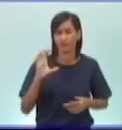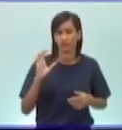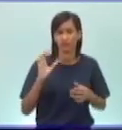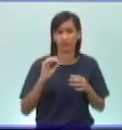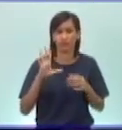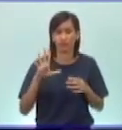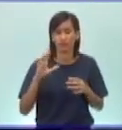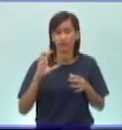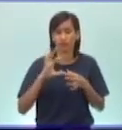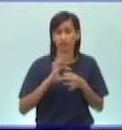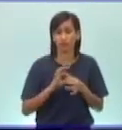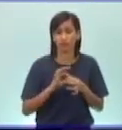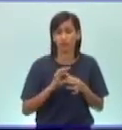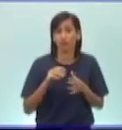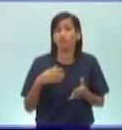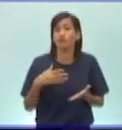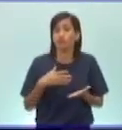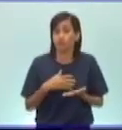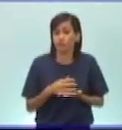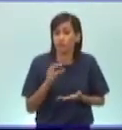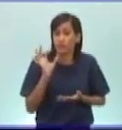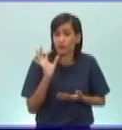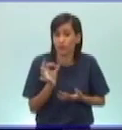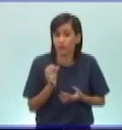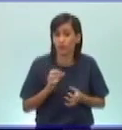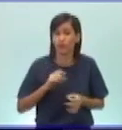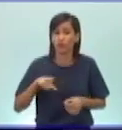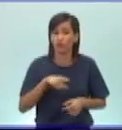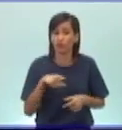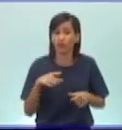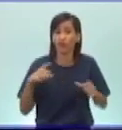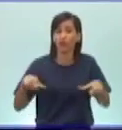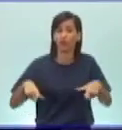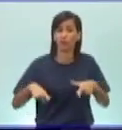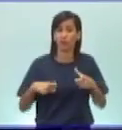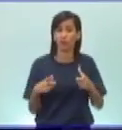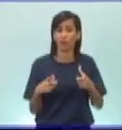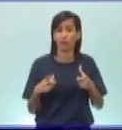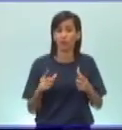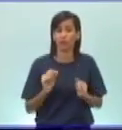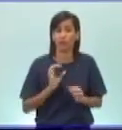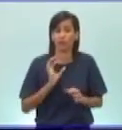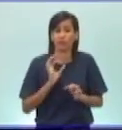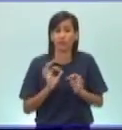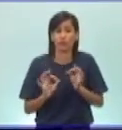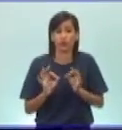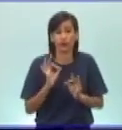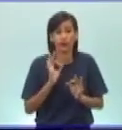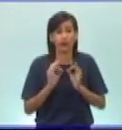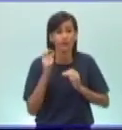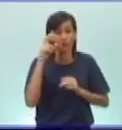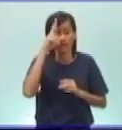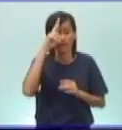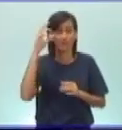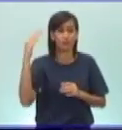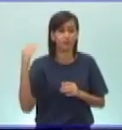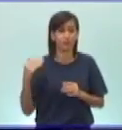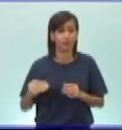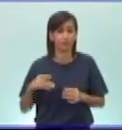insistirles en seguir cumpliendo con todas las medidas higiénicas y de seguridad desde su casa. Mantenernos en casa aprovechando el